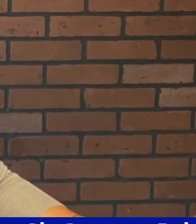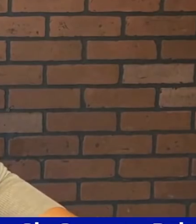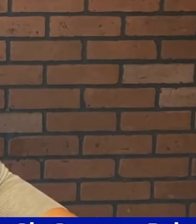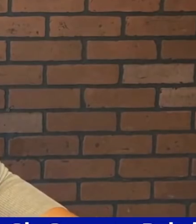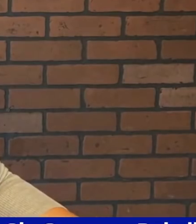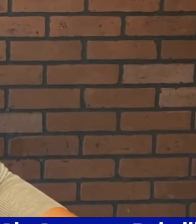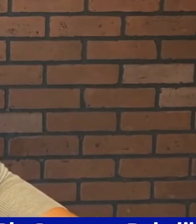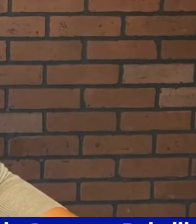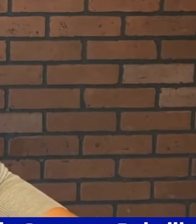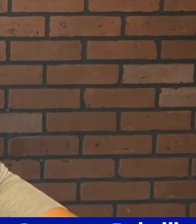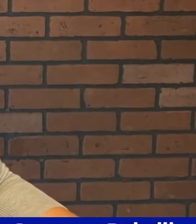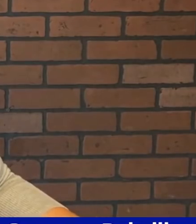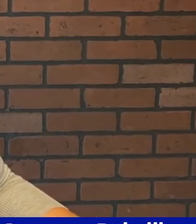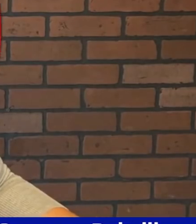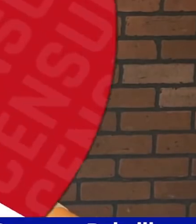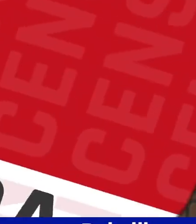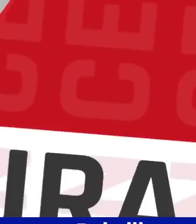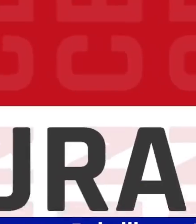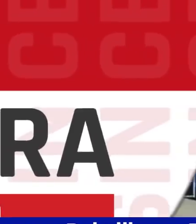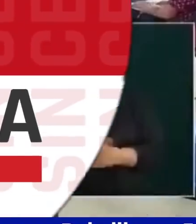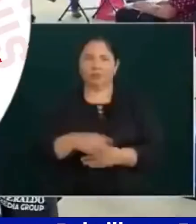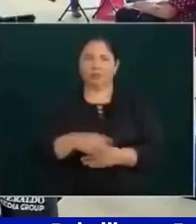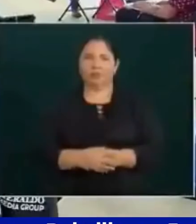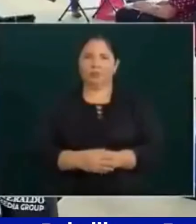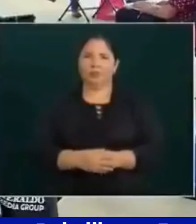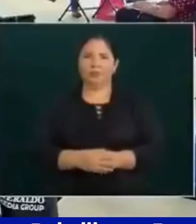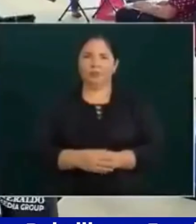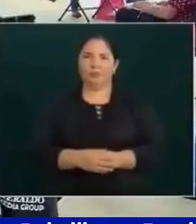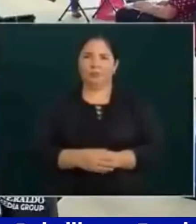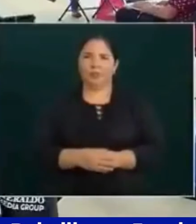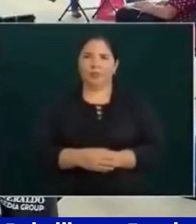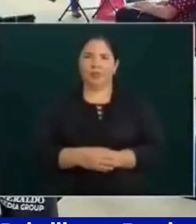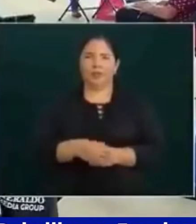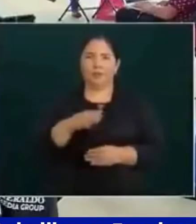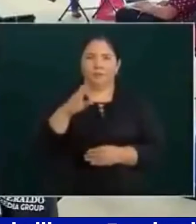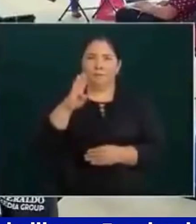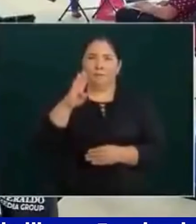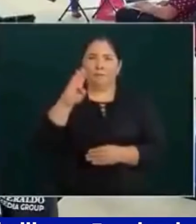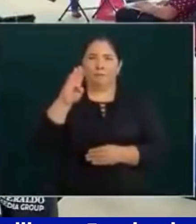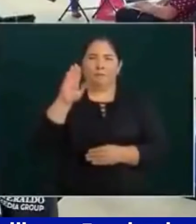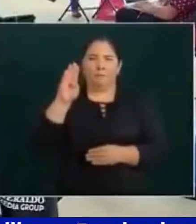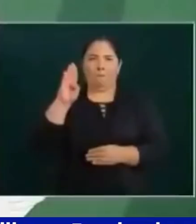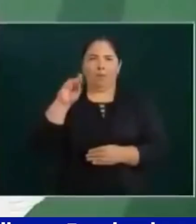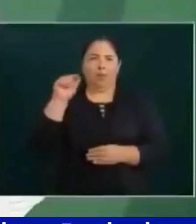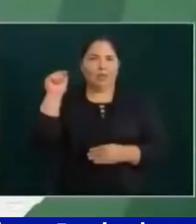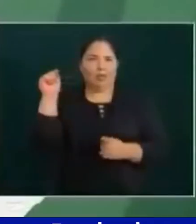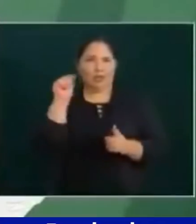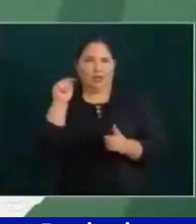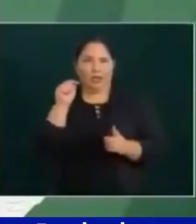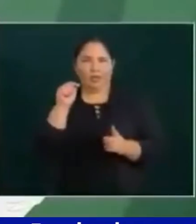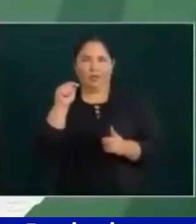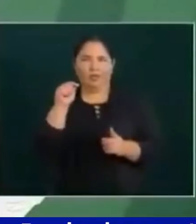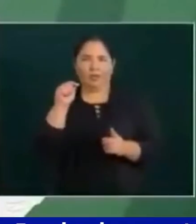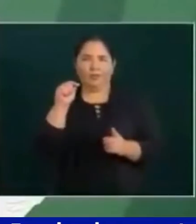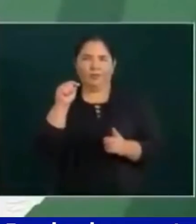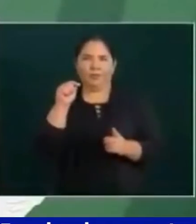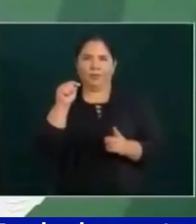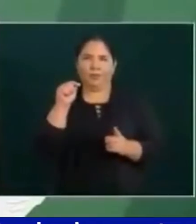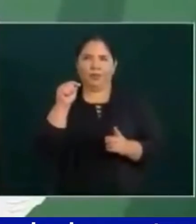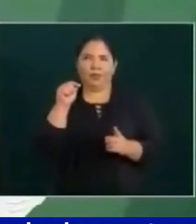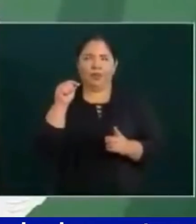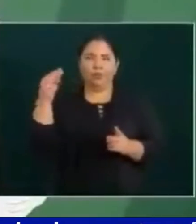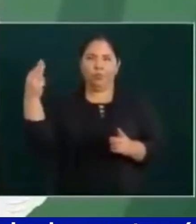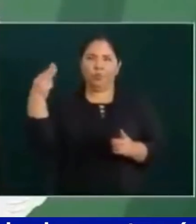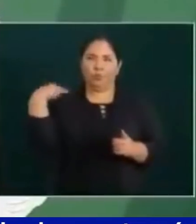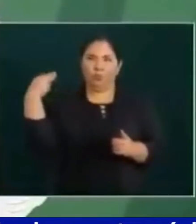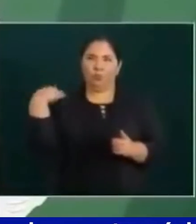estas críticas por su visita a Badiraguato. Badiraguato tiene, es un